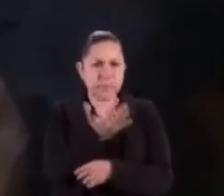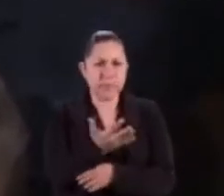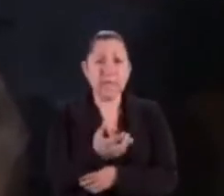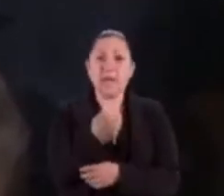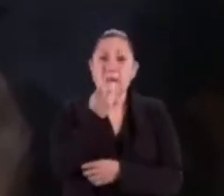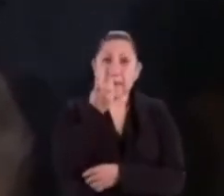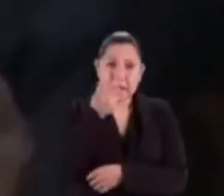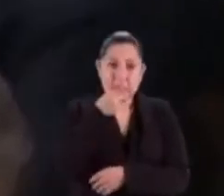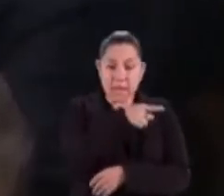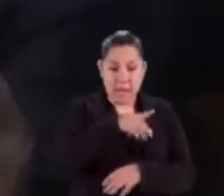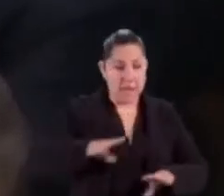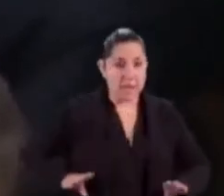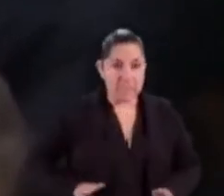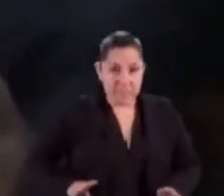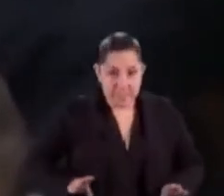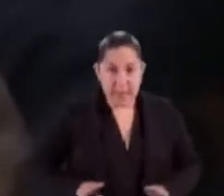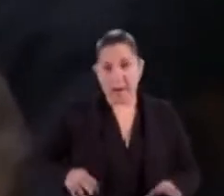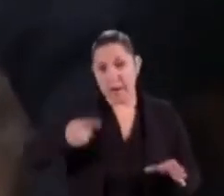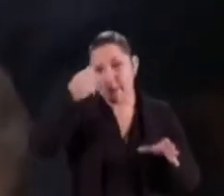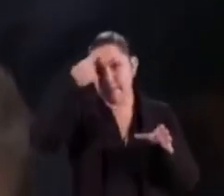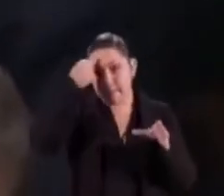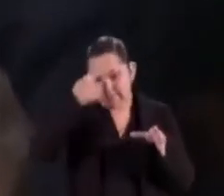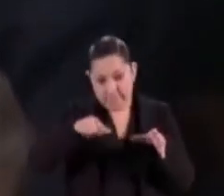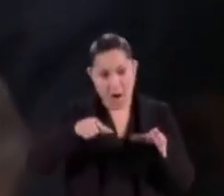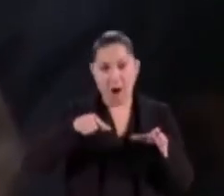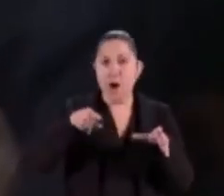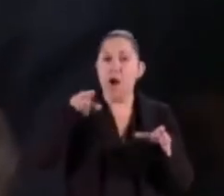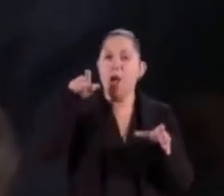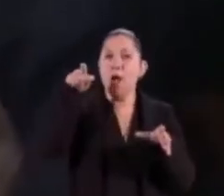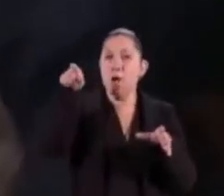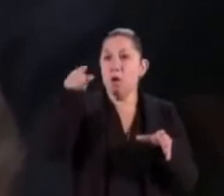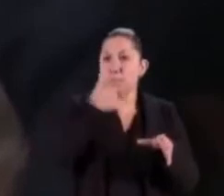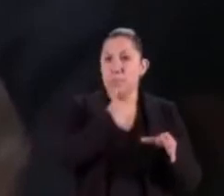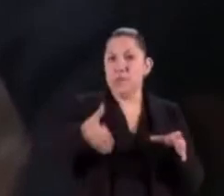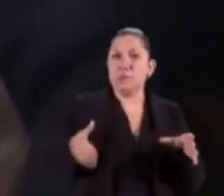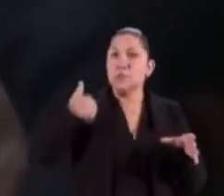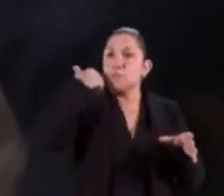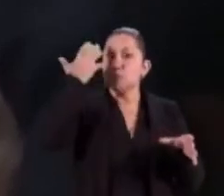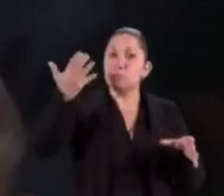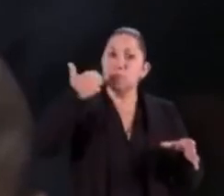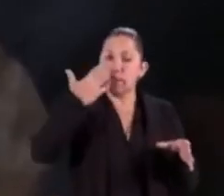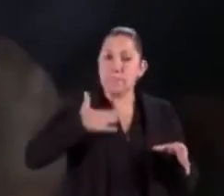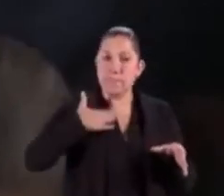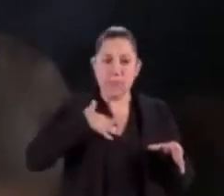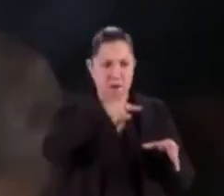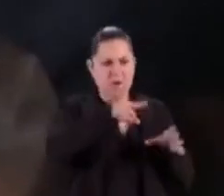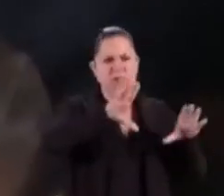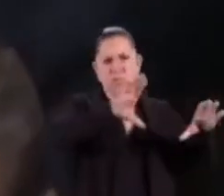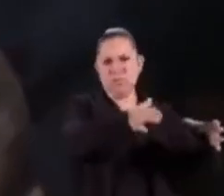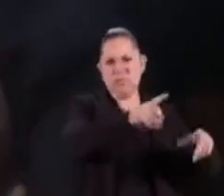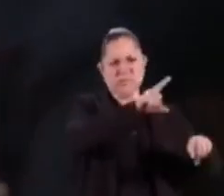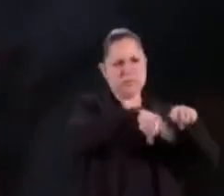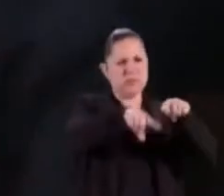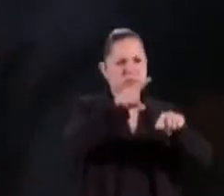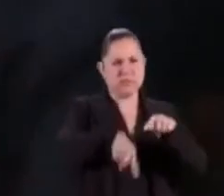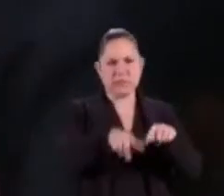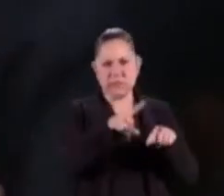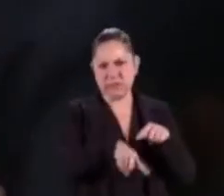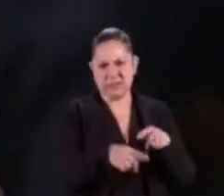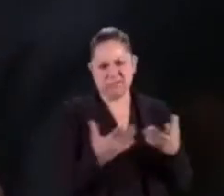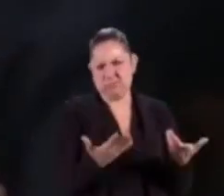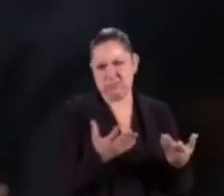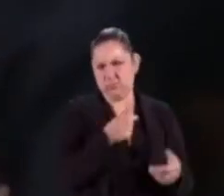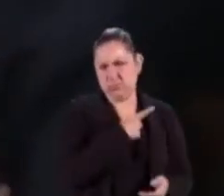del Ejecutivo acabe con el Poder Judicial. Es una reforma de alto riesgo, donde